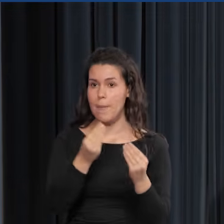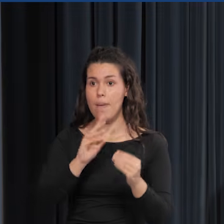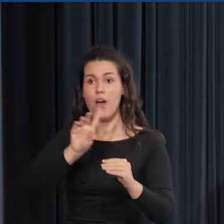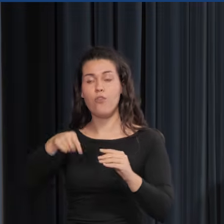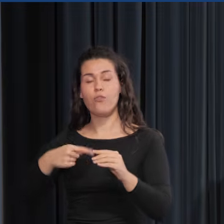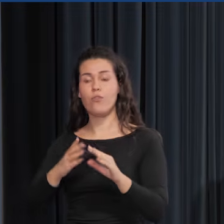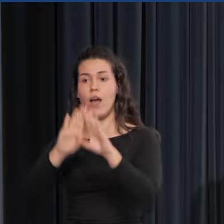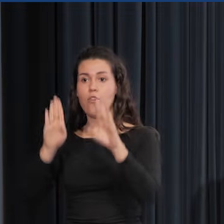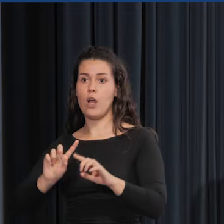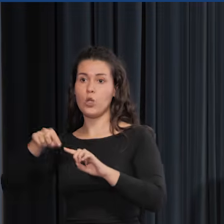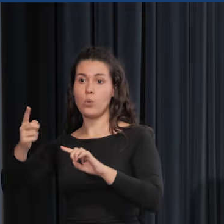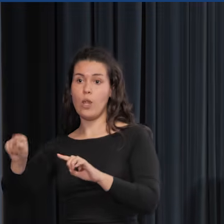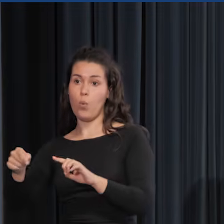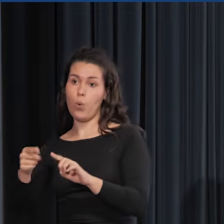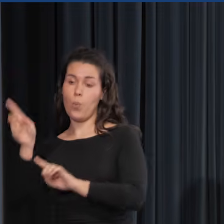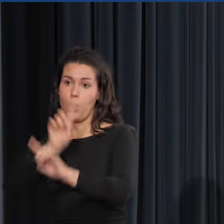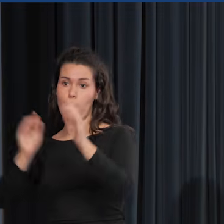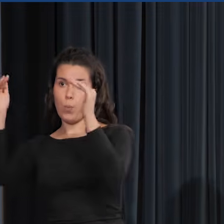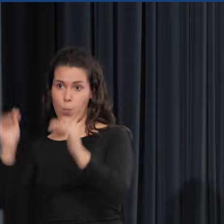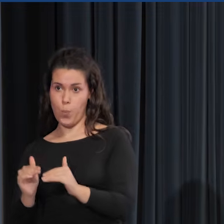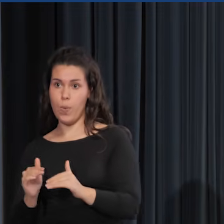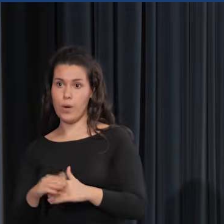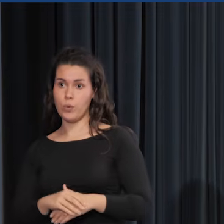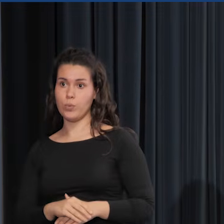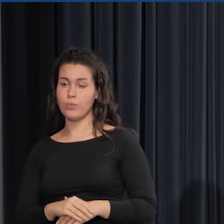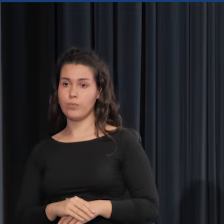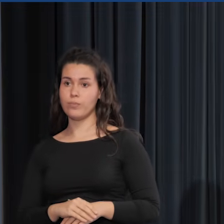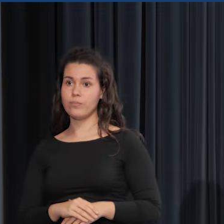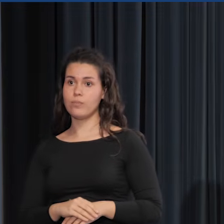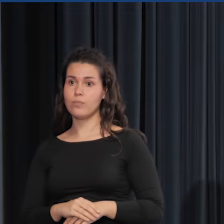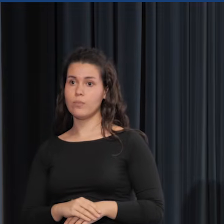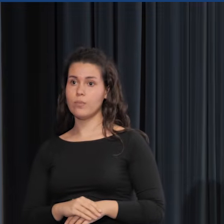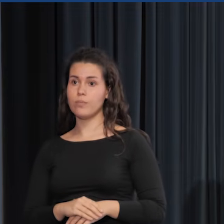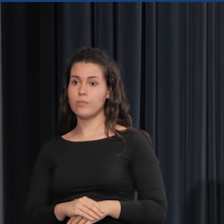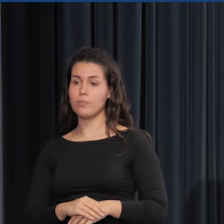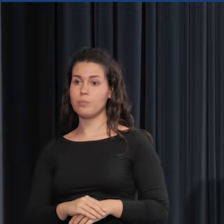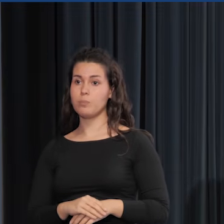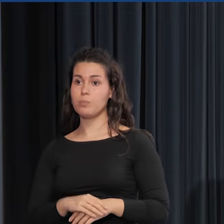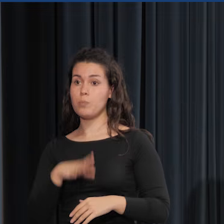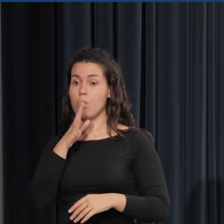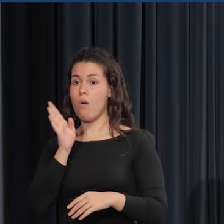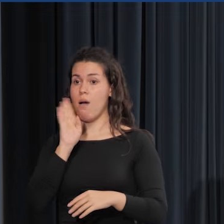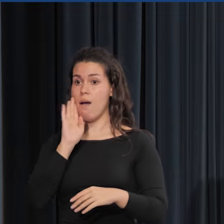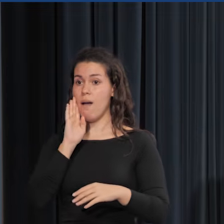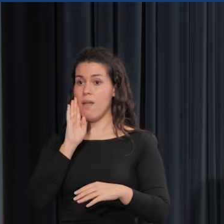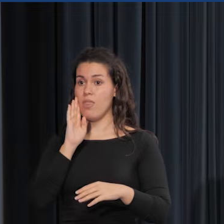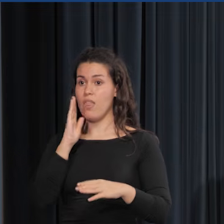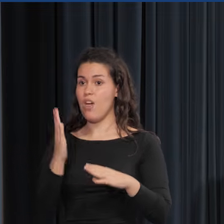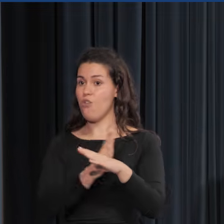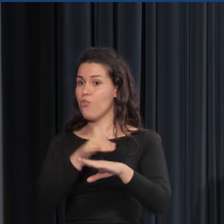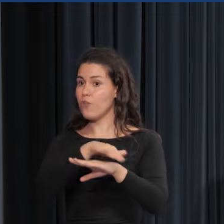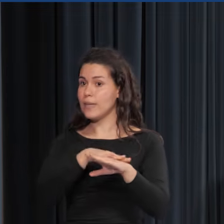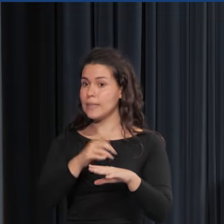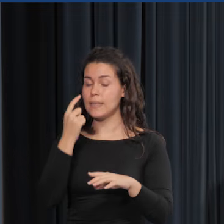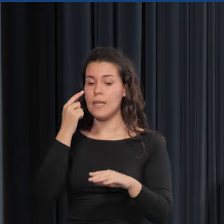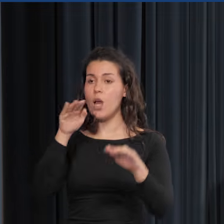se tendrán que encontrar los compañeros que trabajen en obra, ¿no? Y ya que va a ser la fase en la cual nosotros vamos a saber qué uso se va a dar